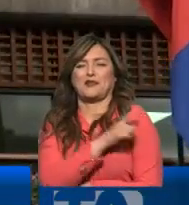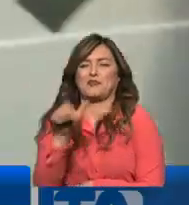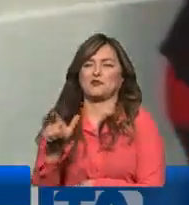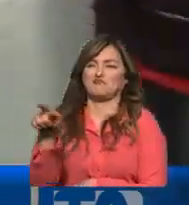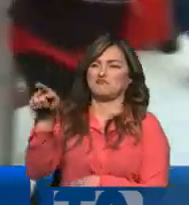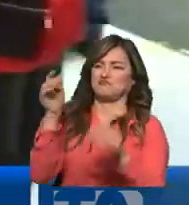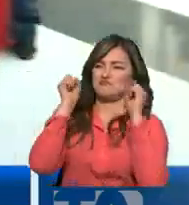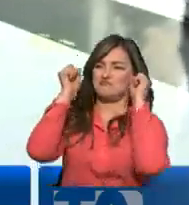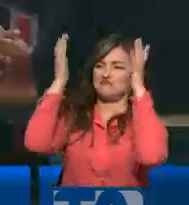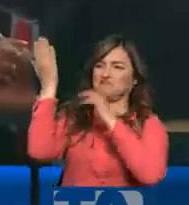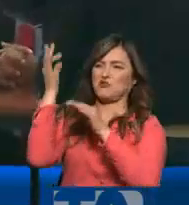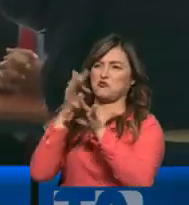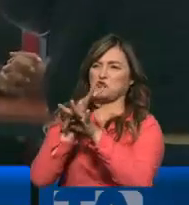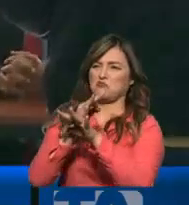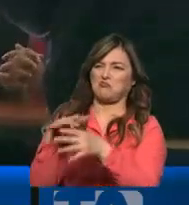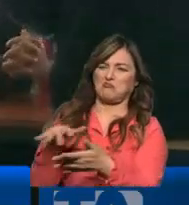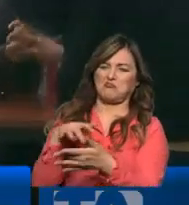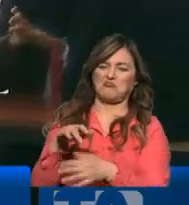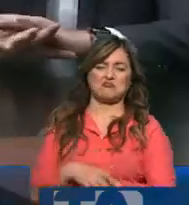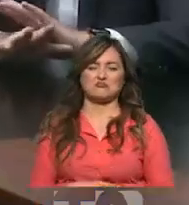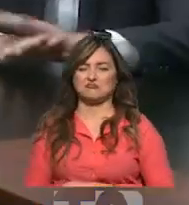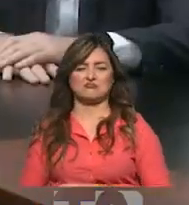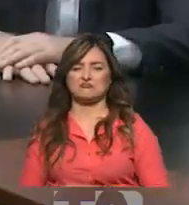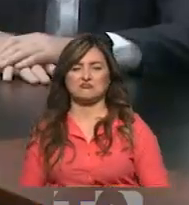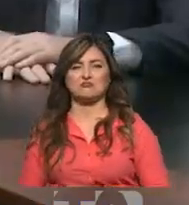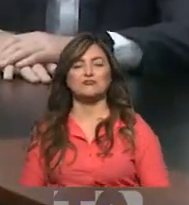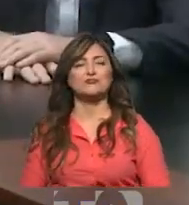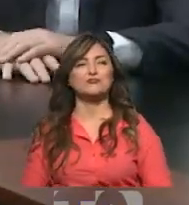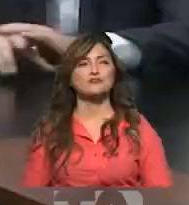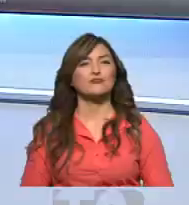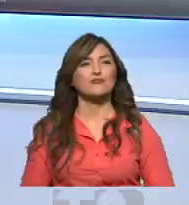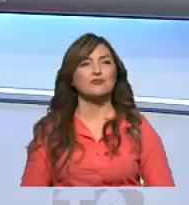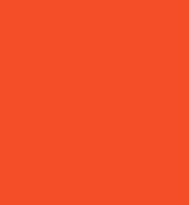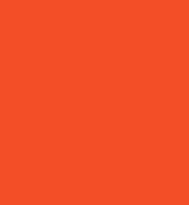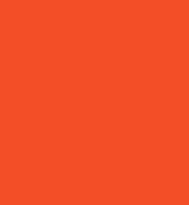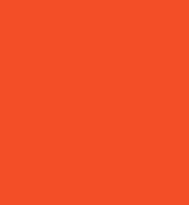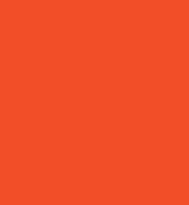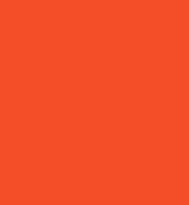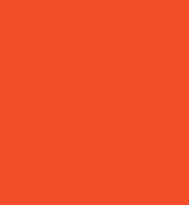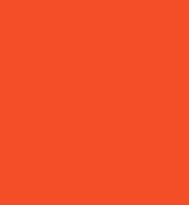alguien a quien cuestiona su función en el cabildo. En Quito, Stephanie Paz, 24 horas.